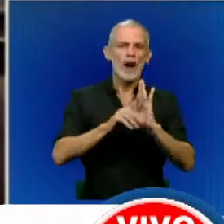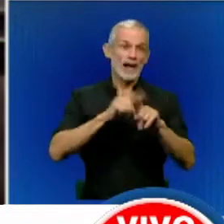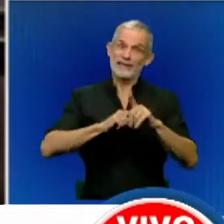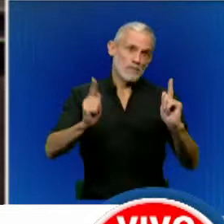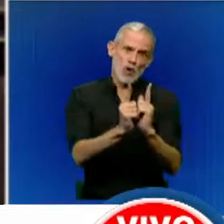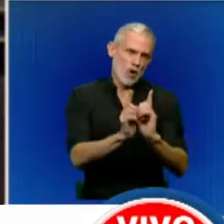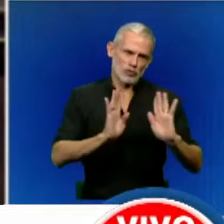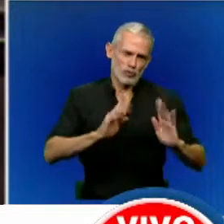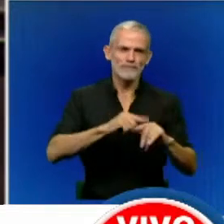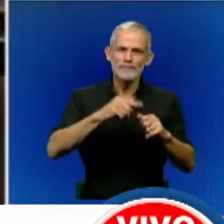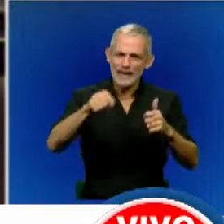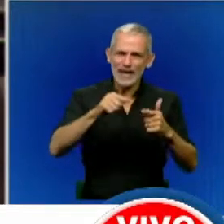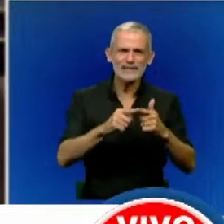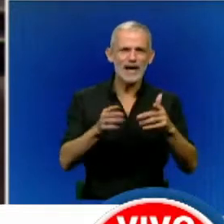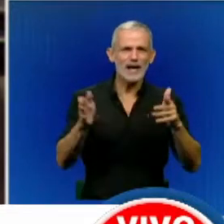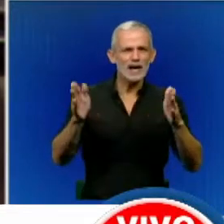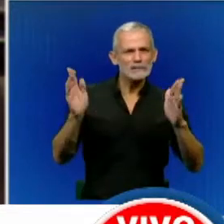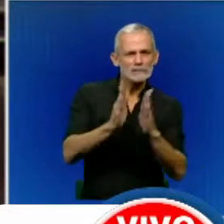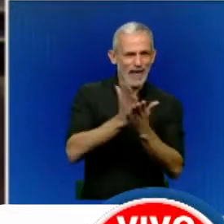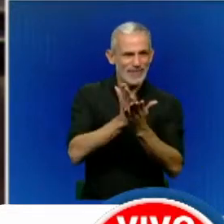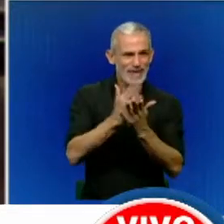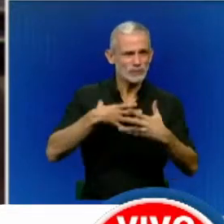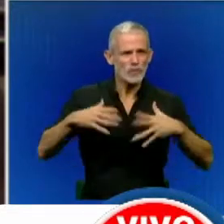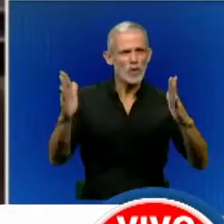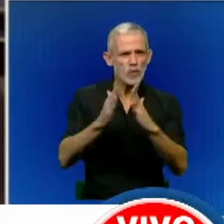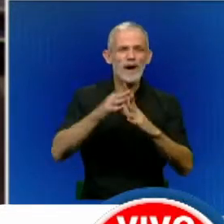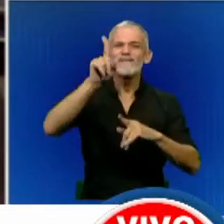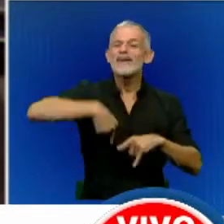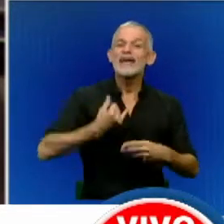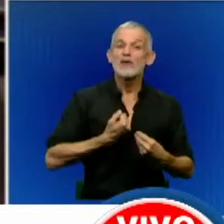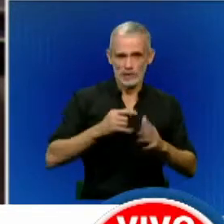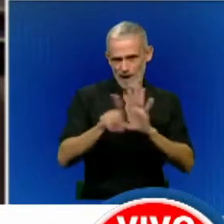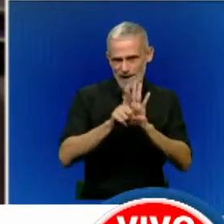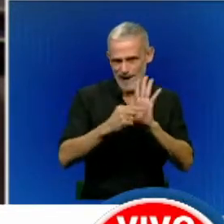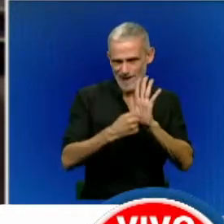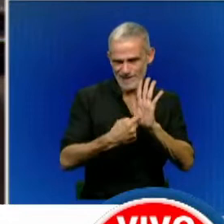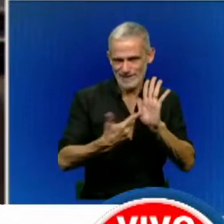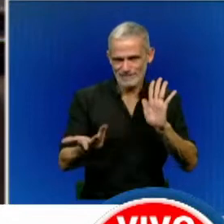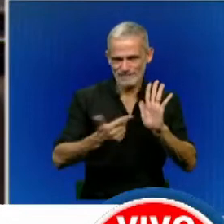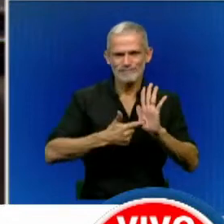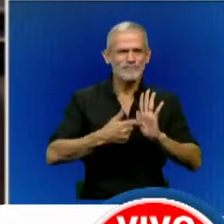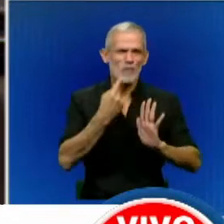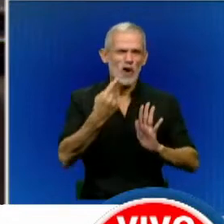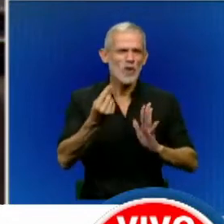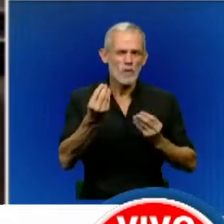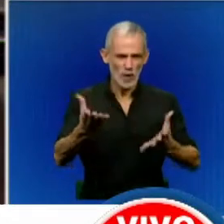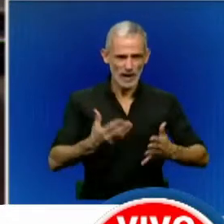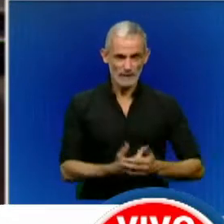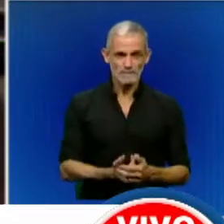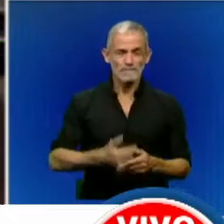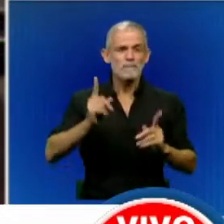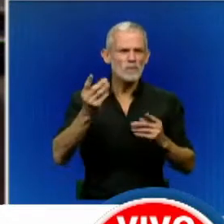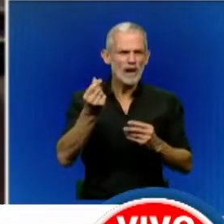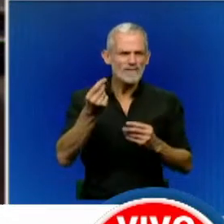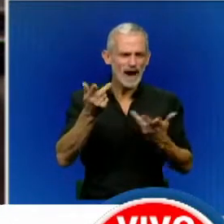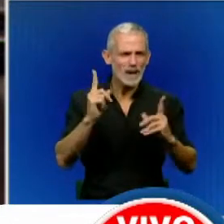acotado y que esas restricciones provengan de una ley. Y digo esto porque lo mismo vale, esta